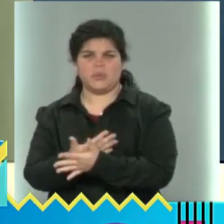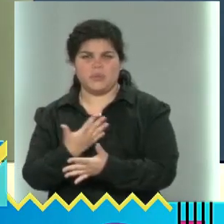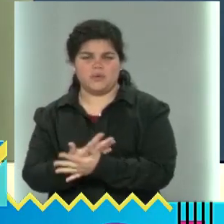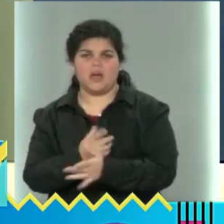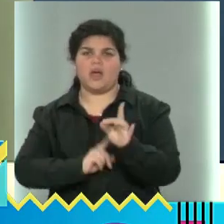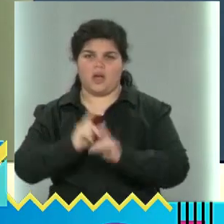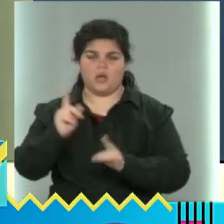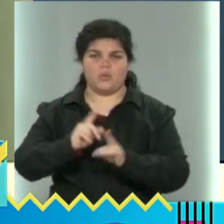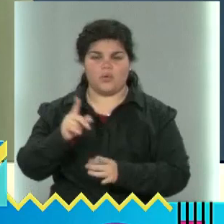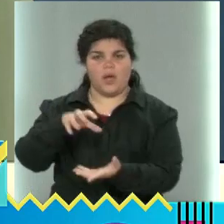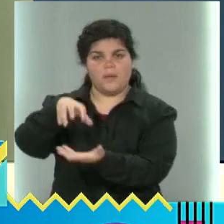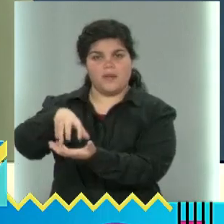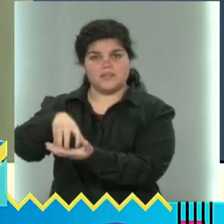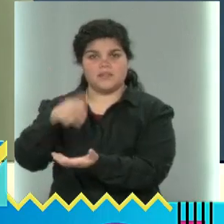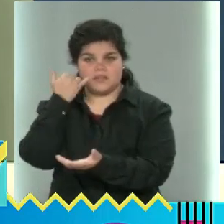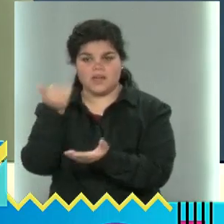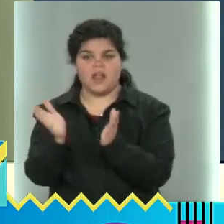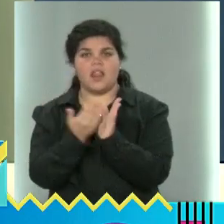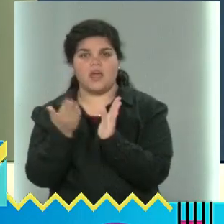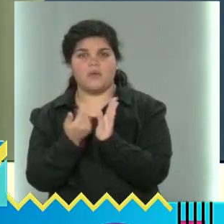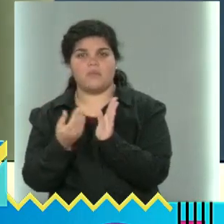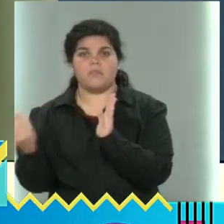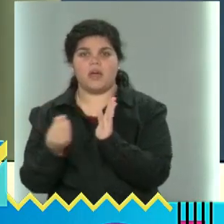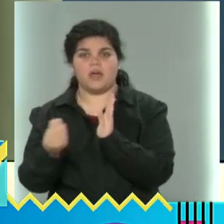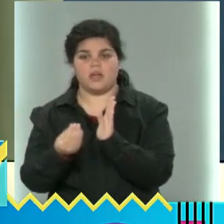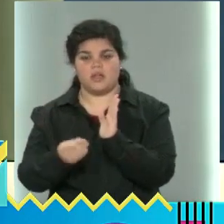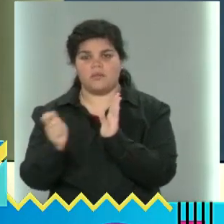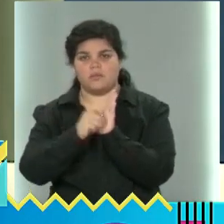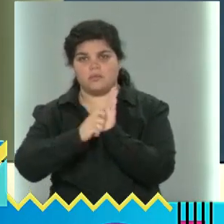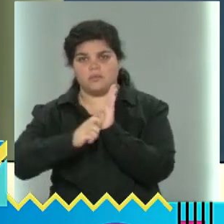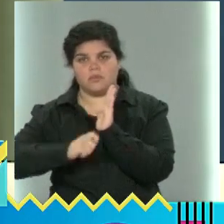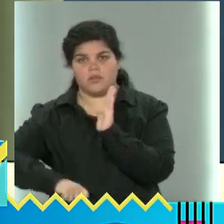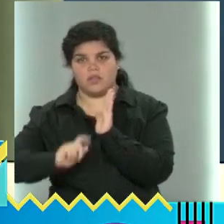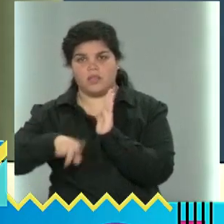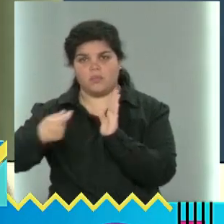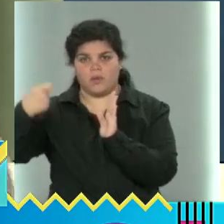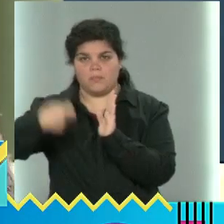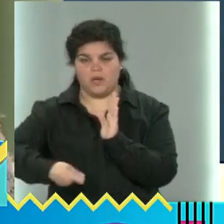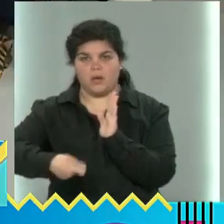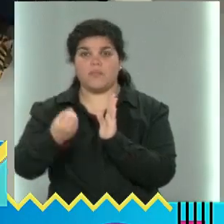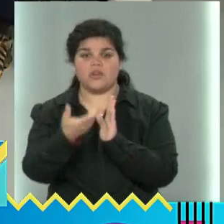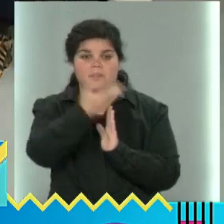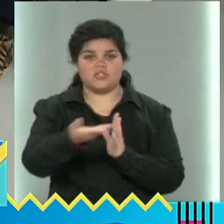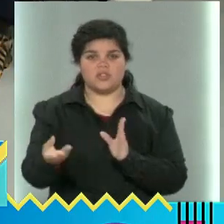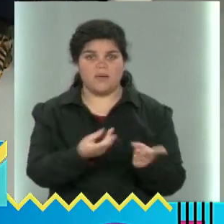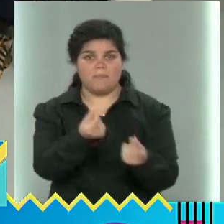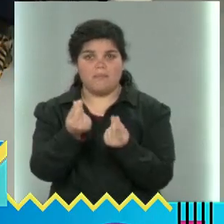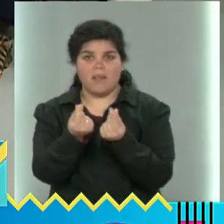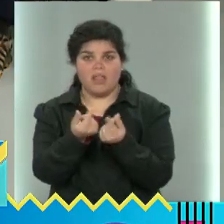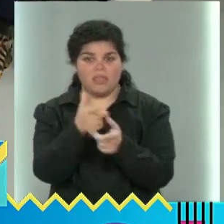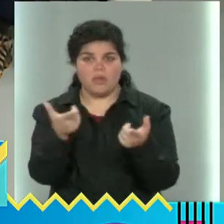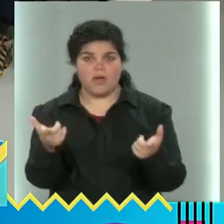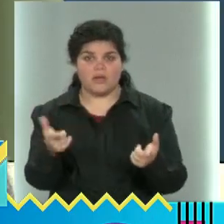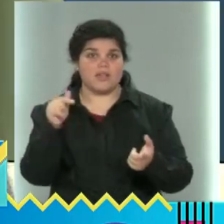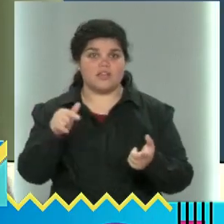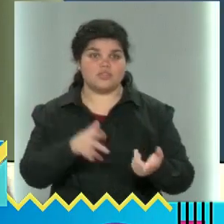poniendo la libreta porque la gente no puede comprar. Entonces todo eso hay que analizarlo, todo el